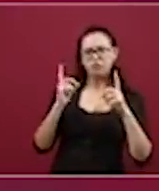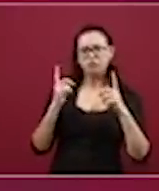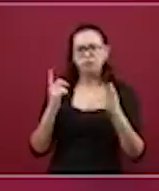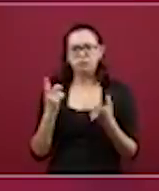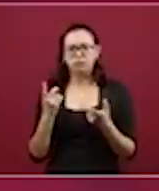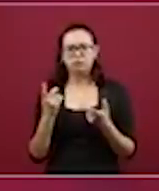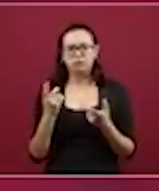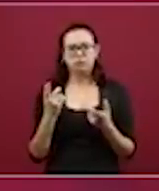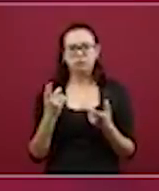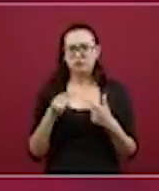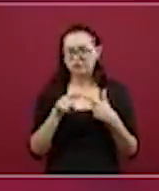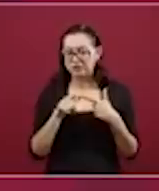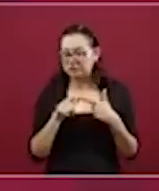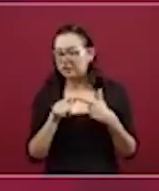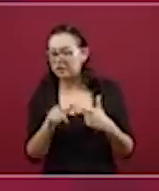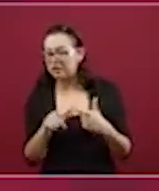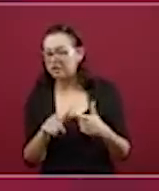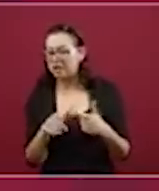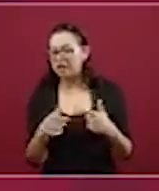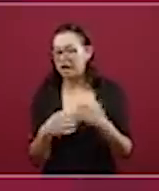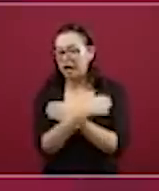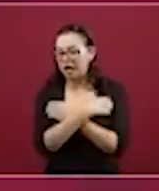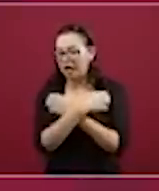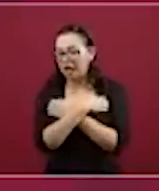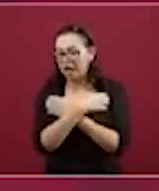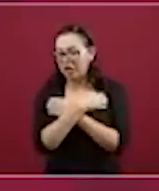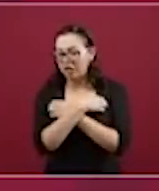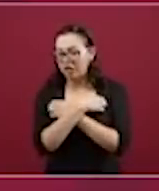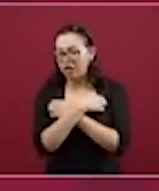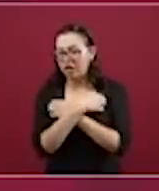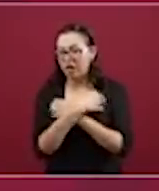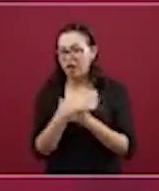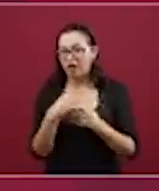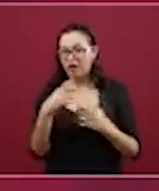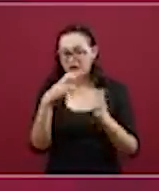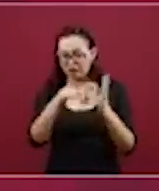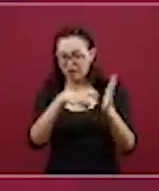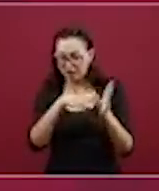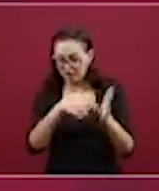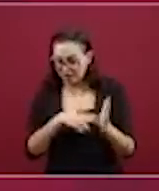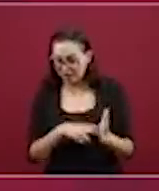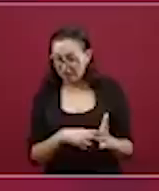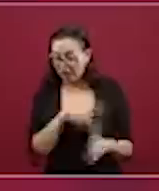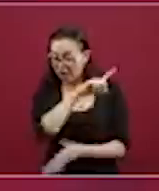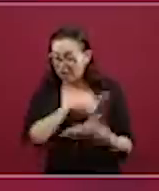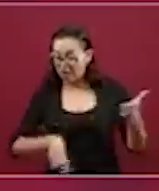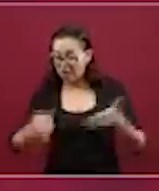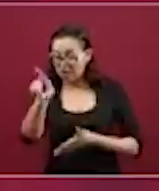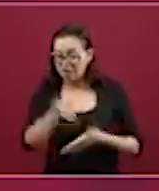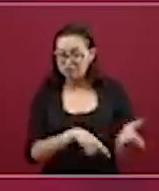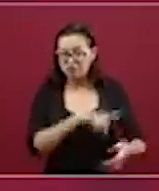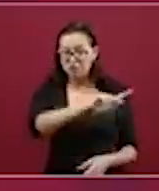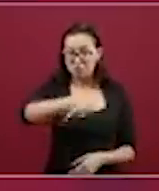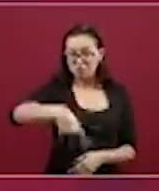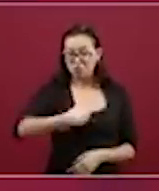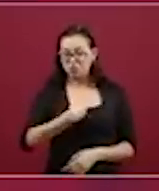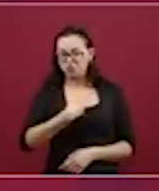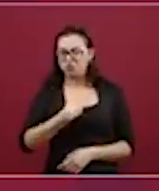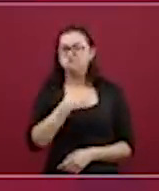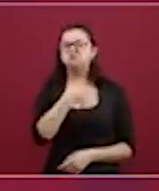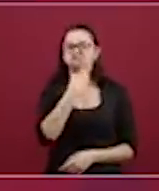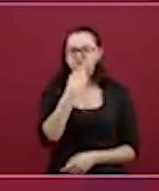si iba yo a cancelar la reforma educativa, contesté que